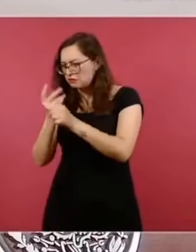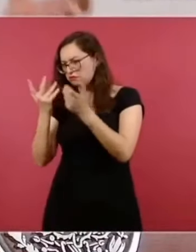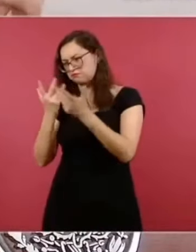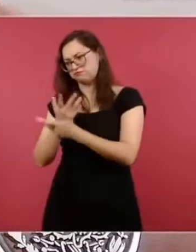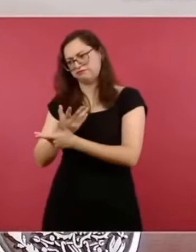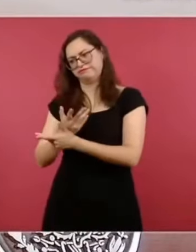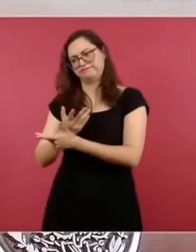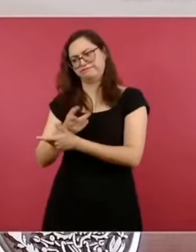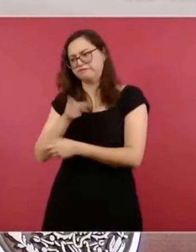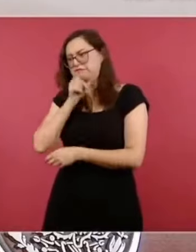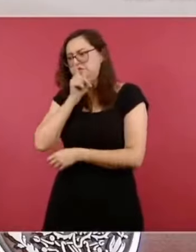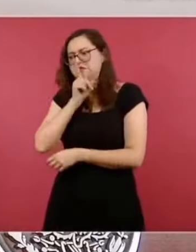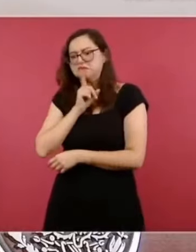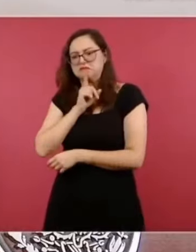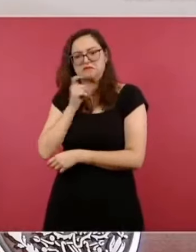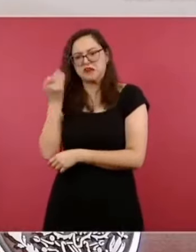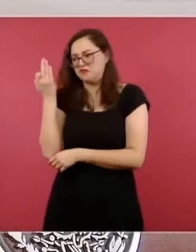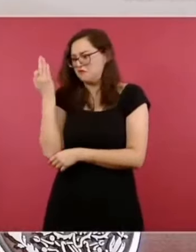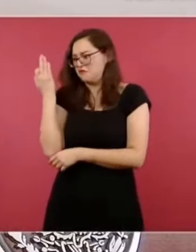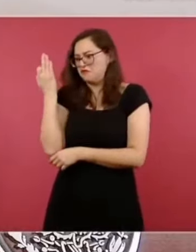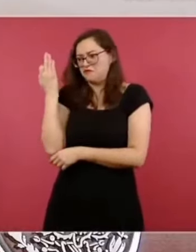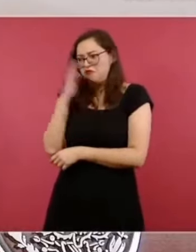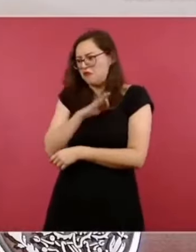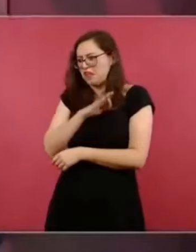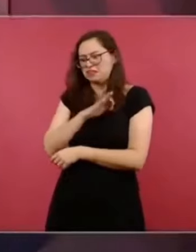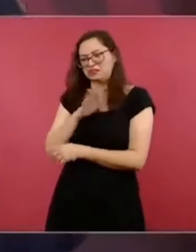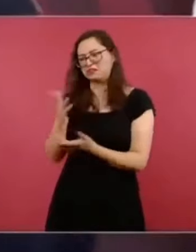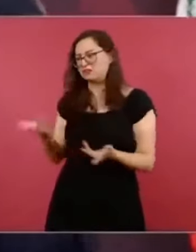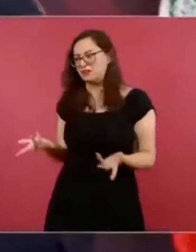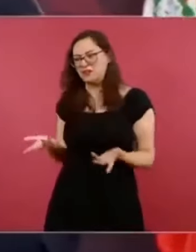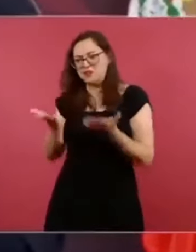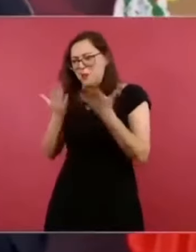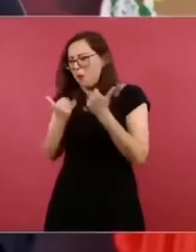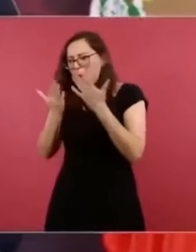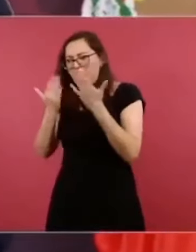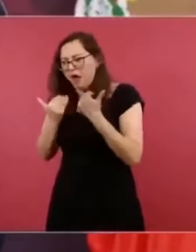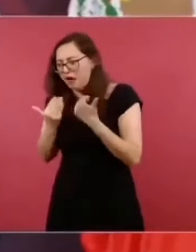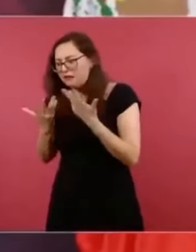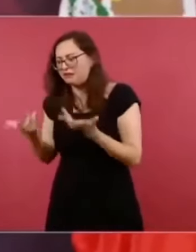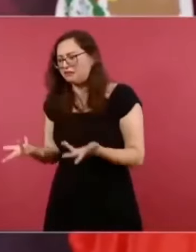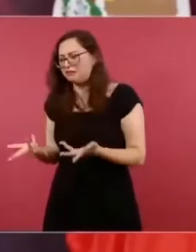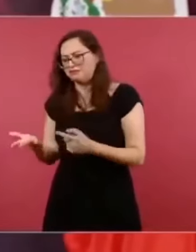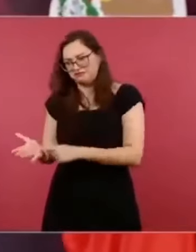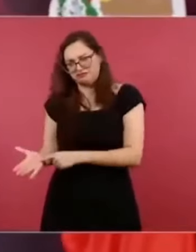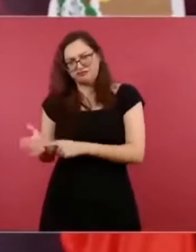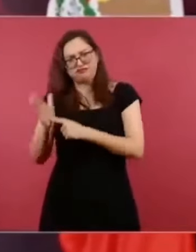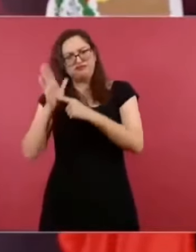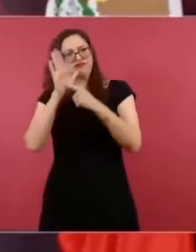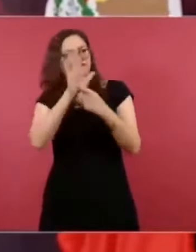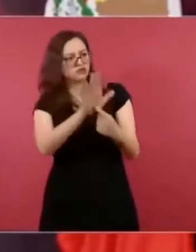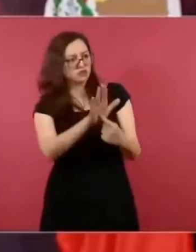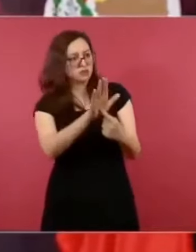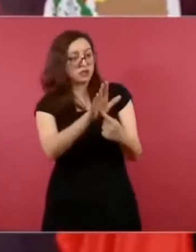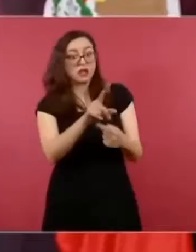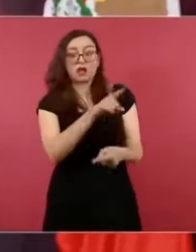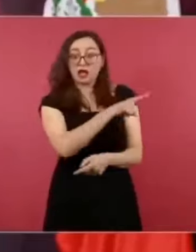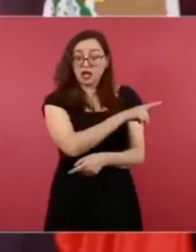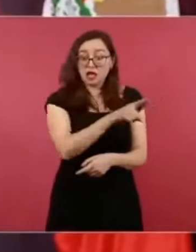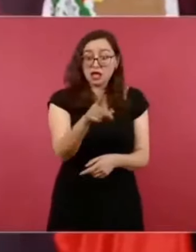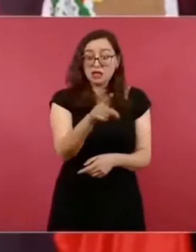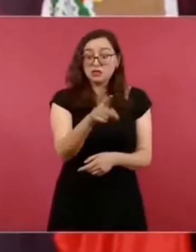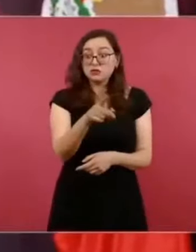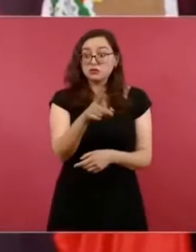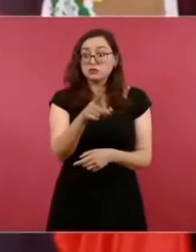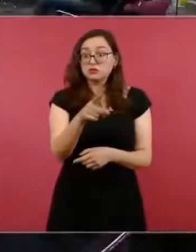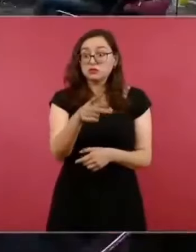que era un montaje, creen que todos estos periódicos que van a ver ahora ofrecieron